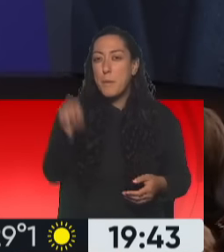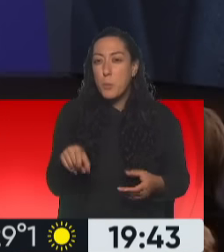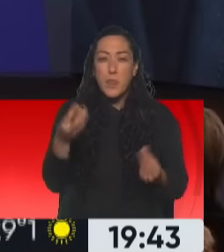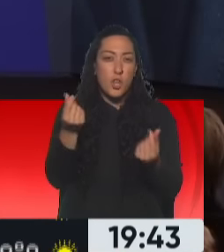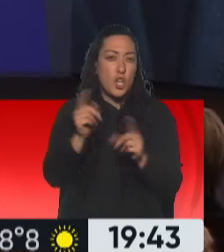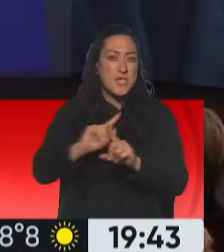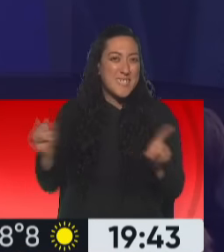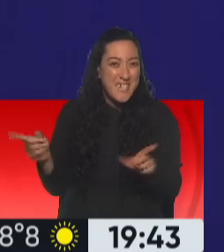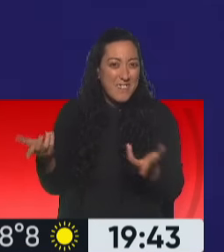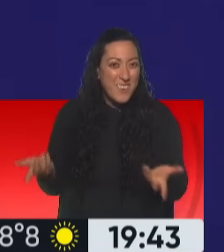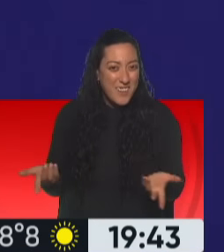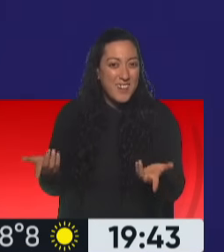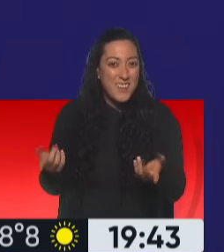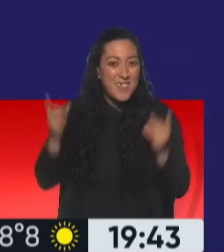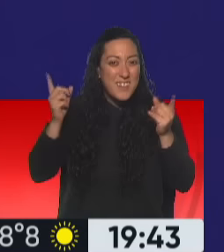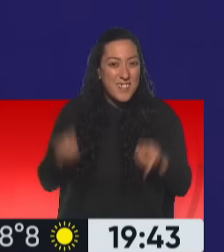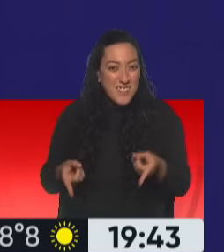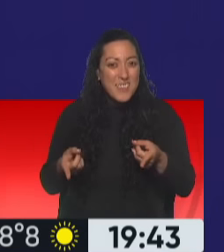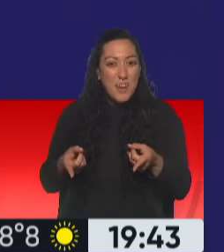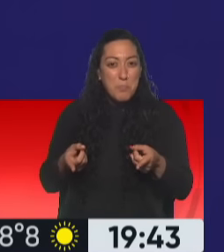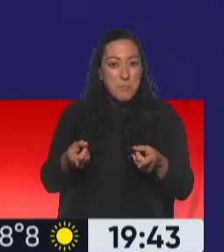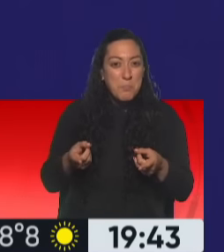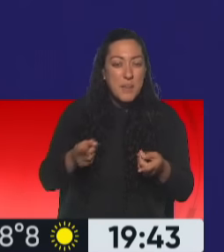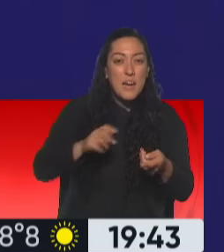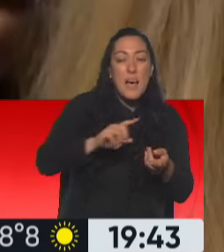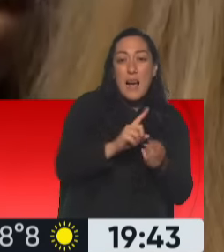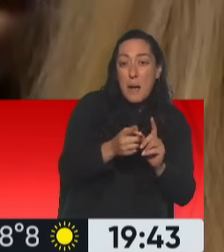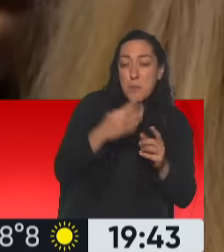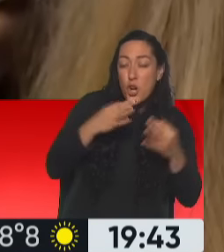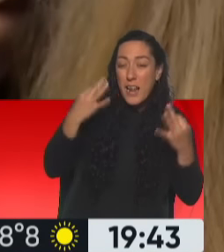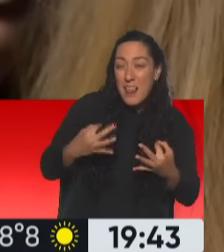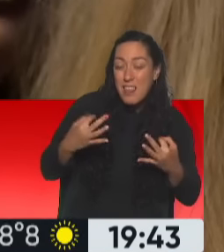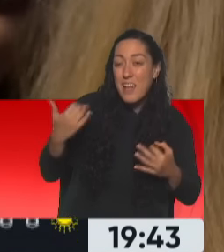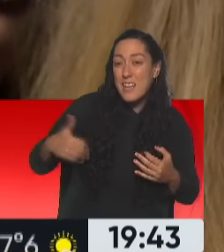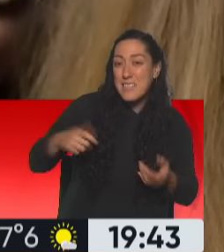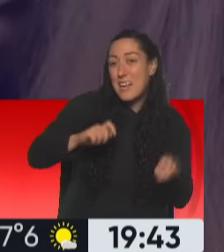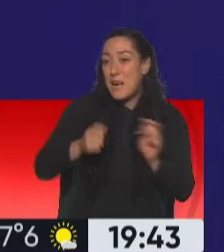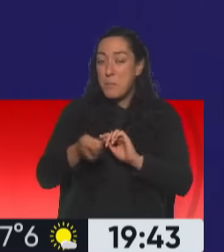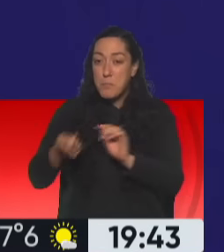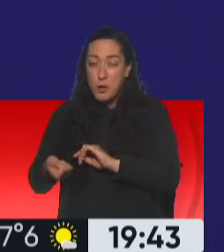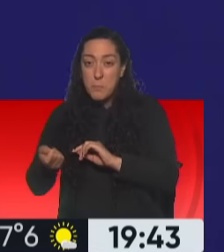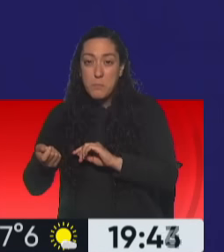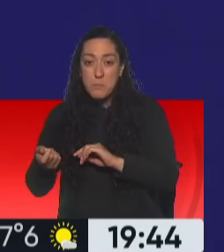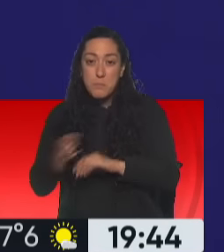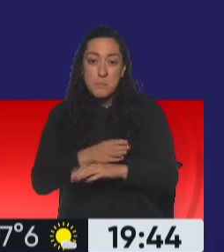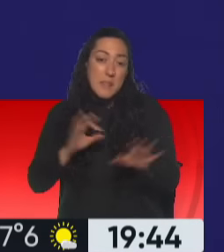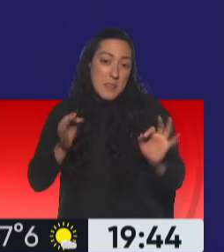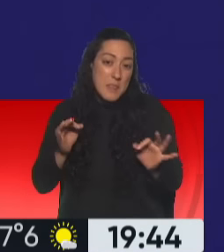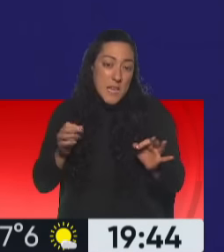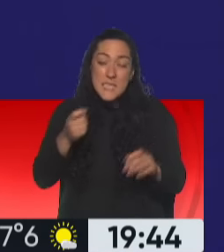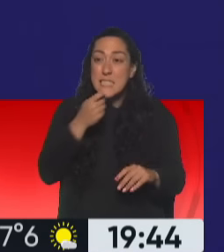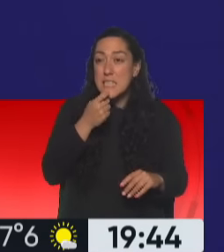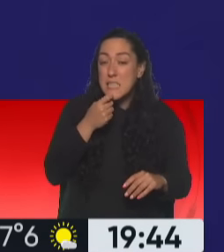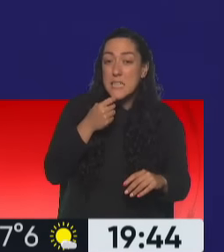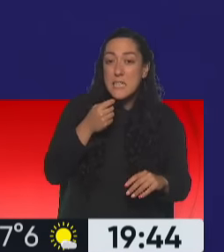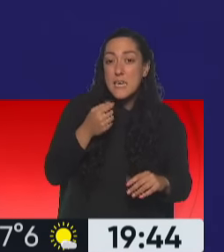Además, tienen un hecho estilizado de cómo se mueve el tipo de cambio real en Argentina a la luz de si es más